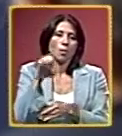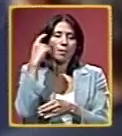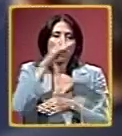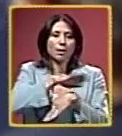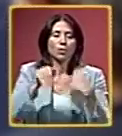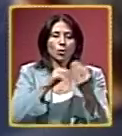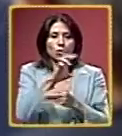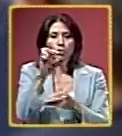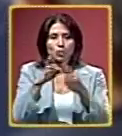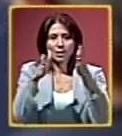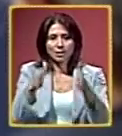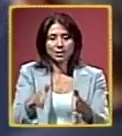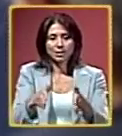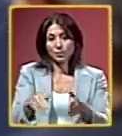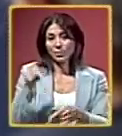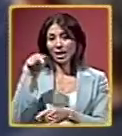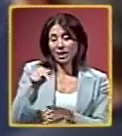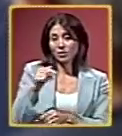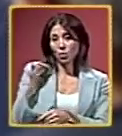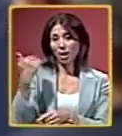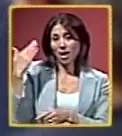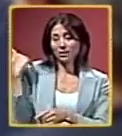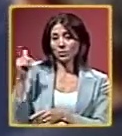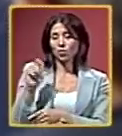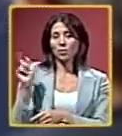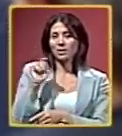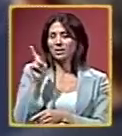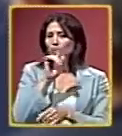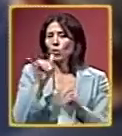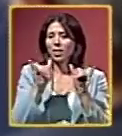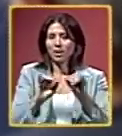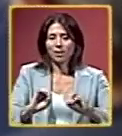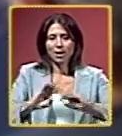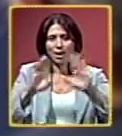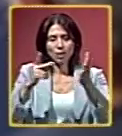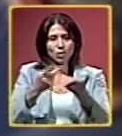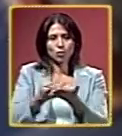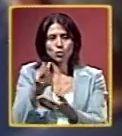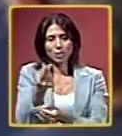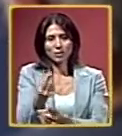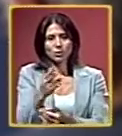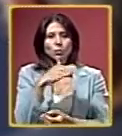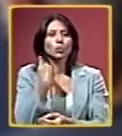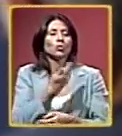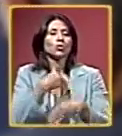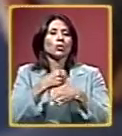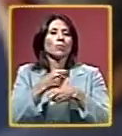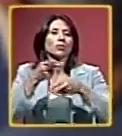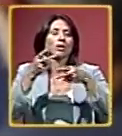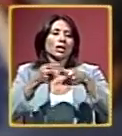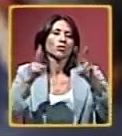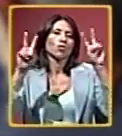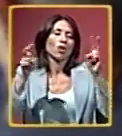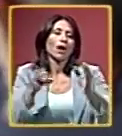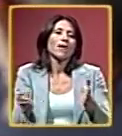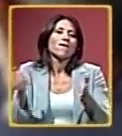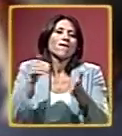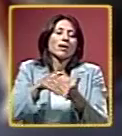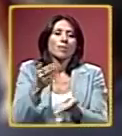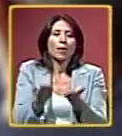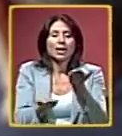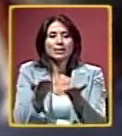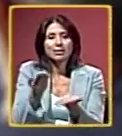Eso hasta hace unos meses no quedaba claro en los precios. Nosotros hemos hecho lo que hemos llamado el rebalanceo de precios